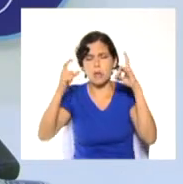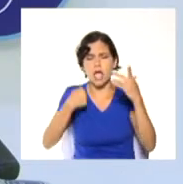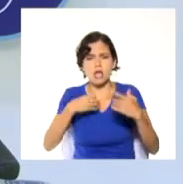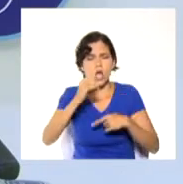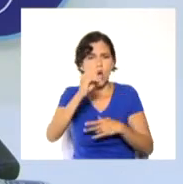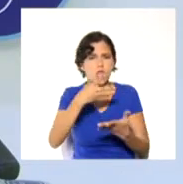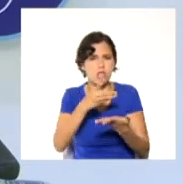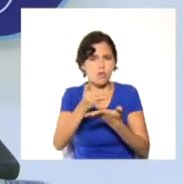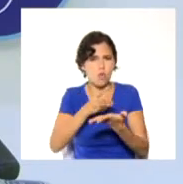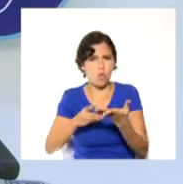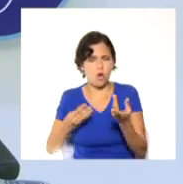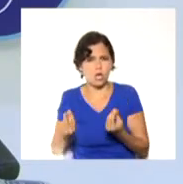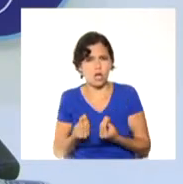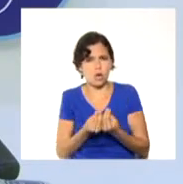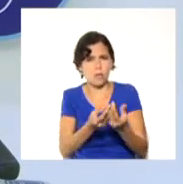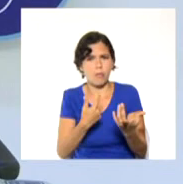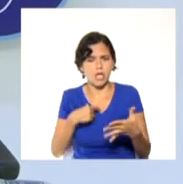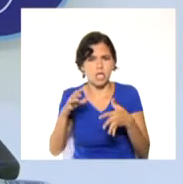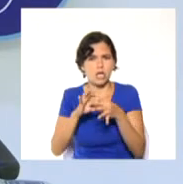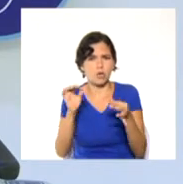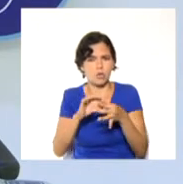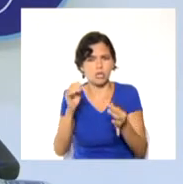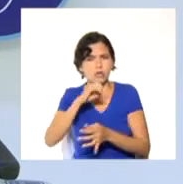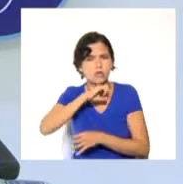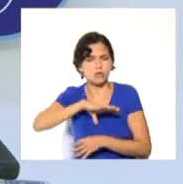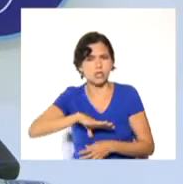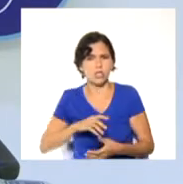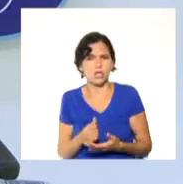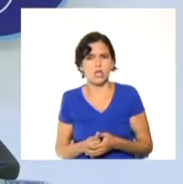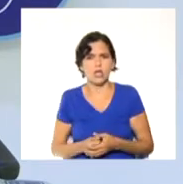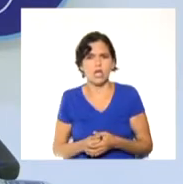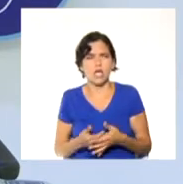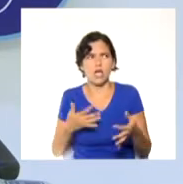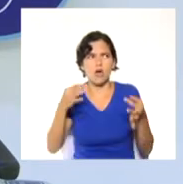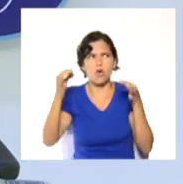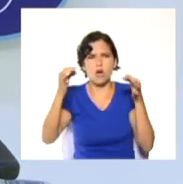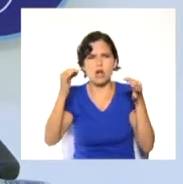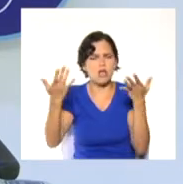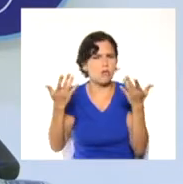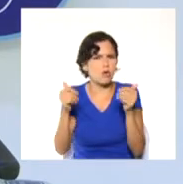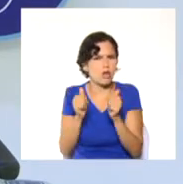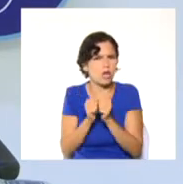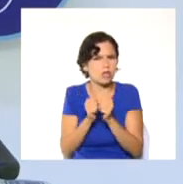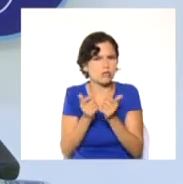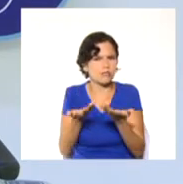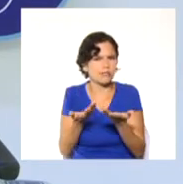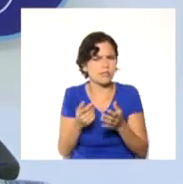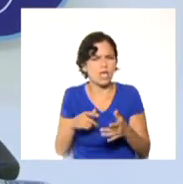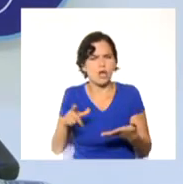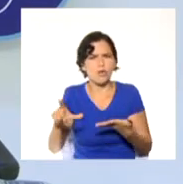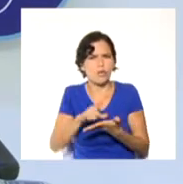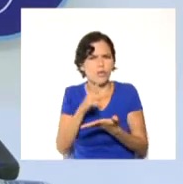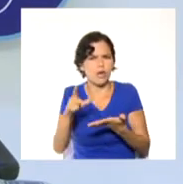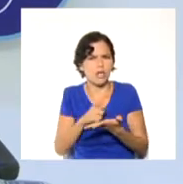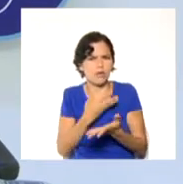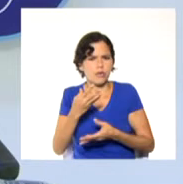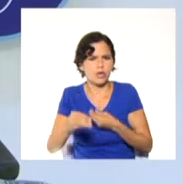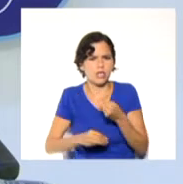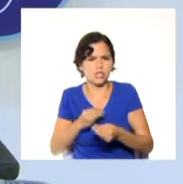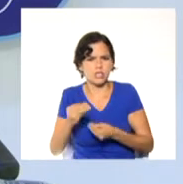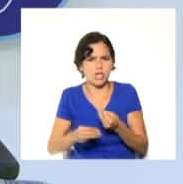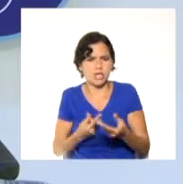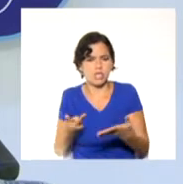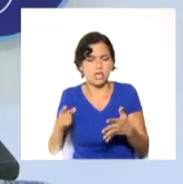dibujos que acompañen el relato de esta historia. ¿Qué es un libro cartonero? A ver en casa. Es un libro que realizan